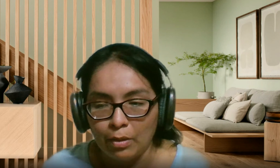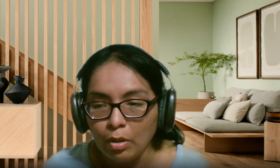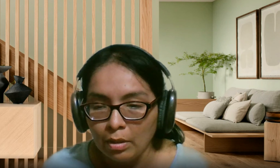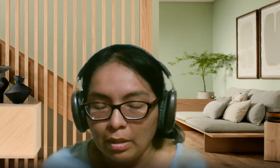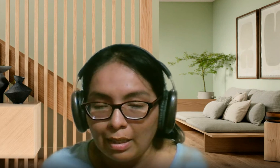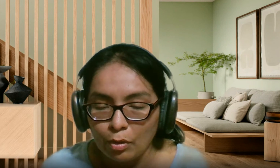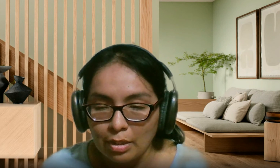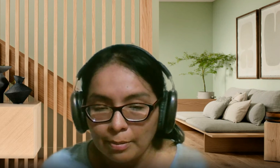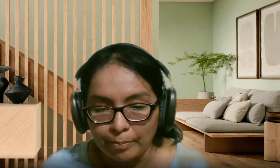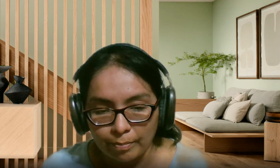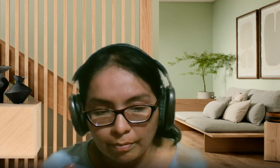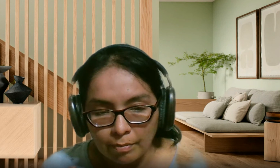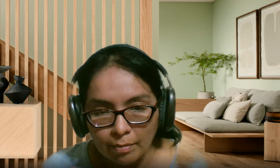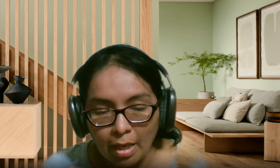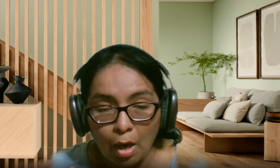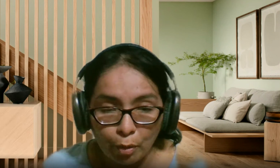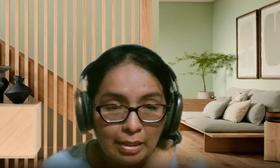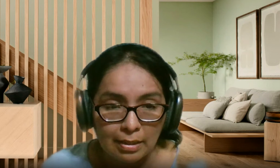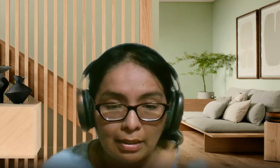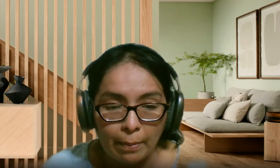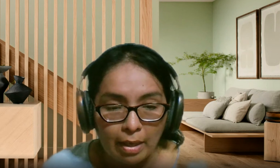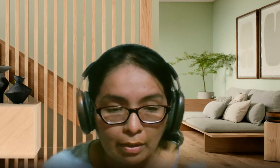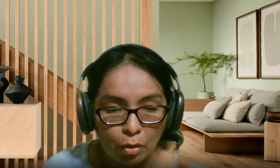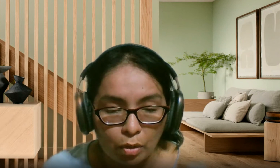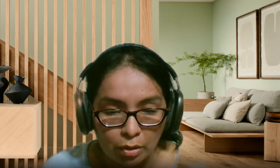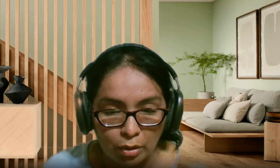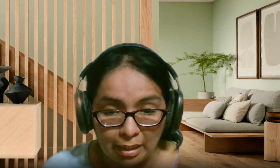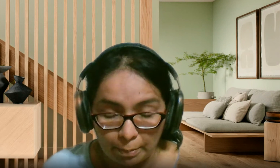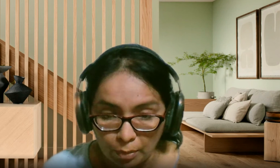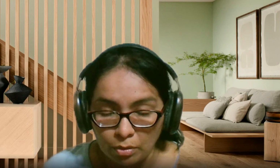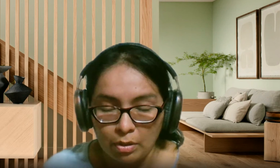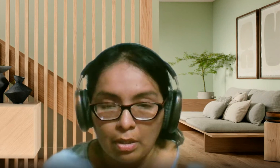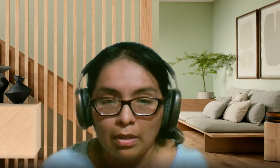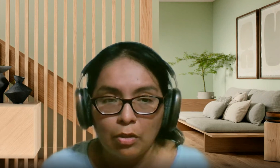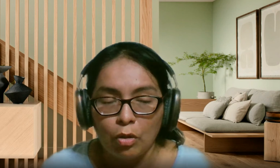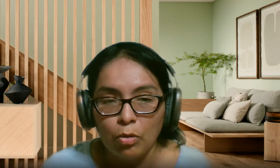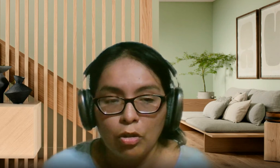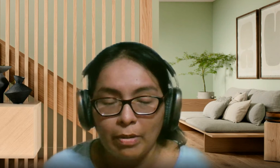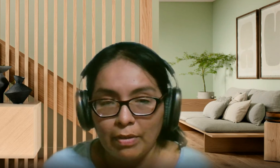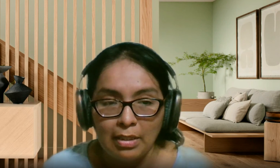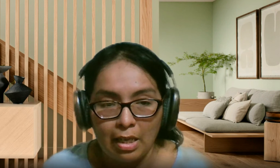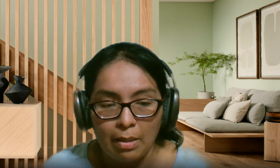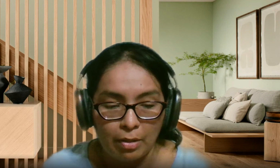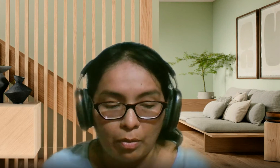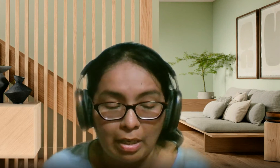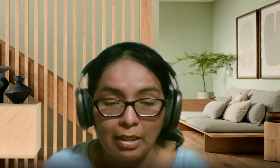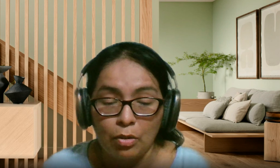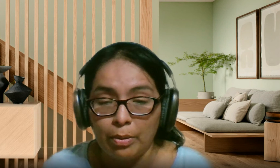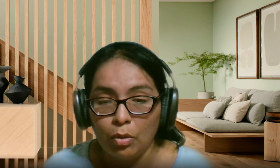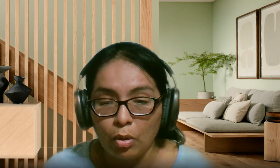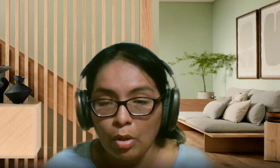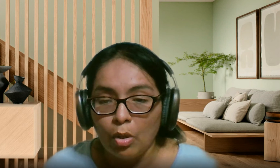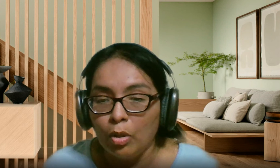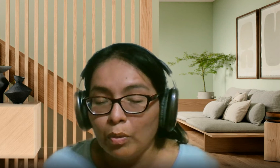inyectable, ¿no? Entonces, ahora se está trabajando con esos equipos que son mucho más fáciles de maniobrar y que